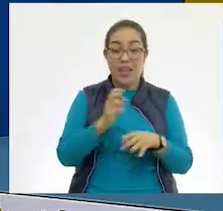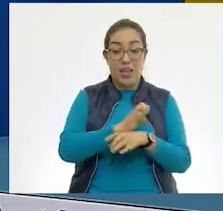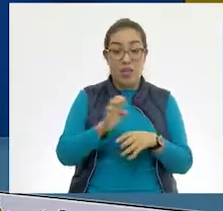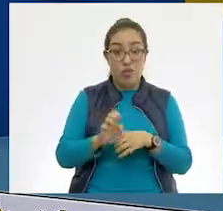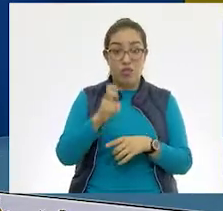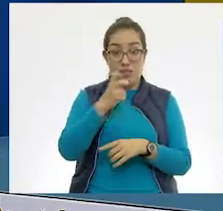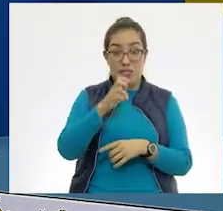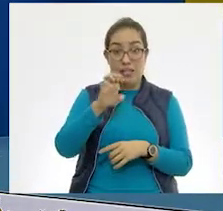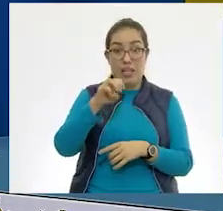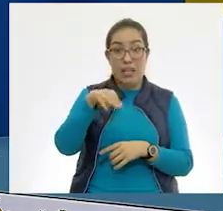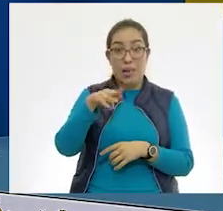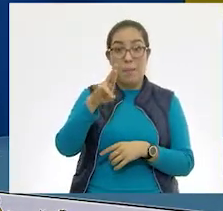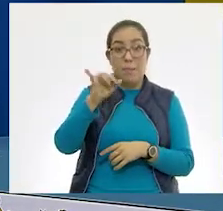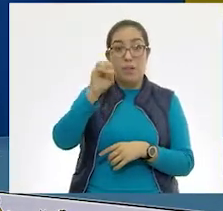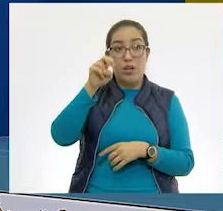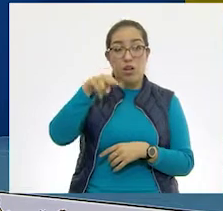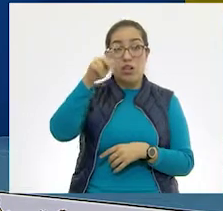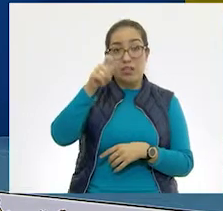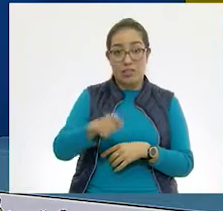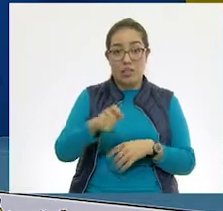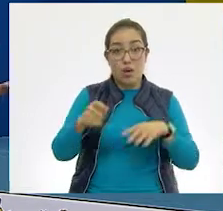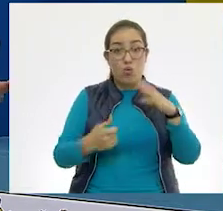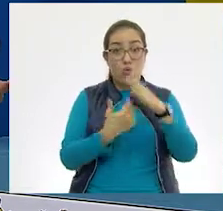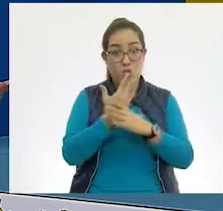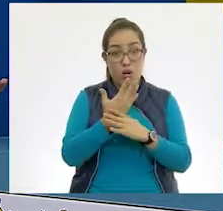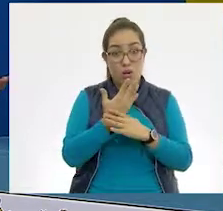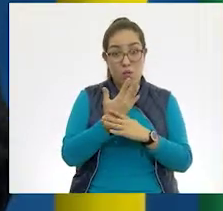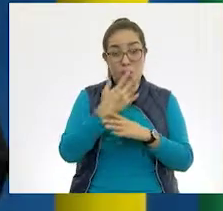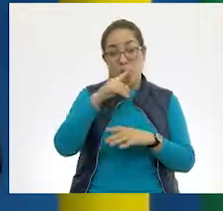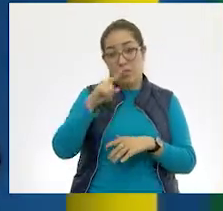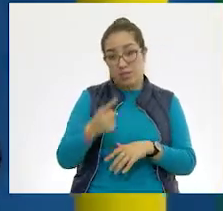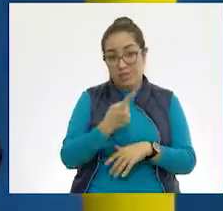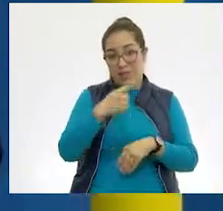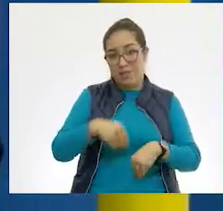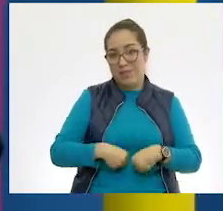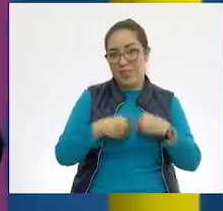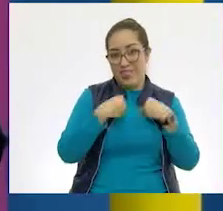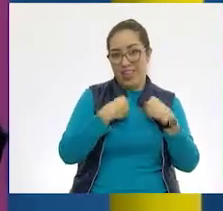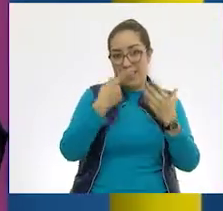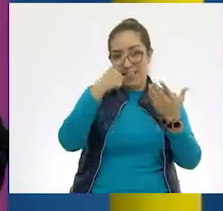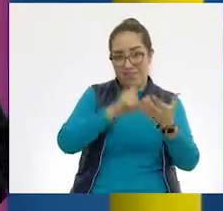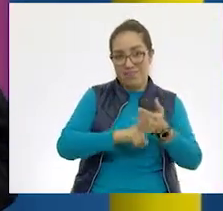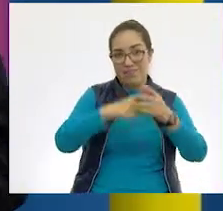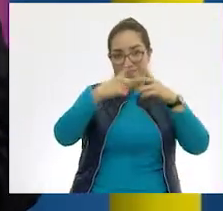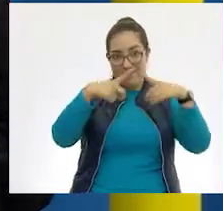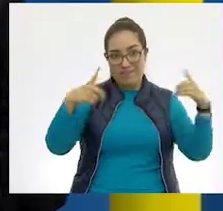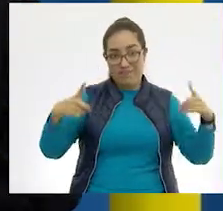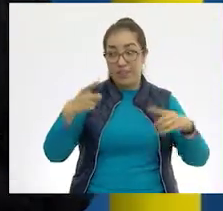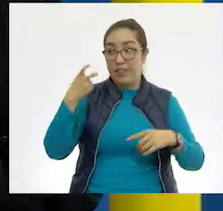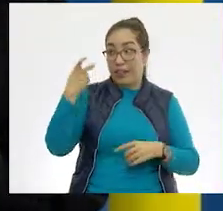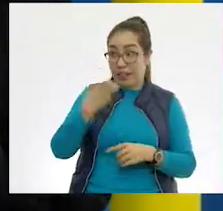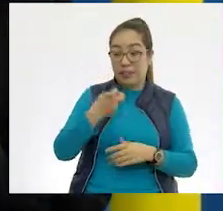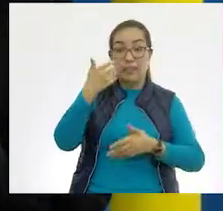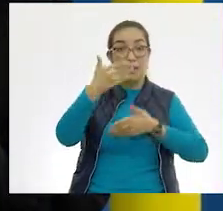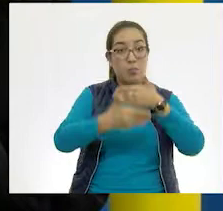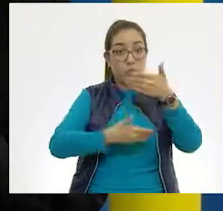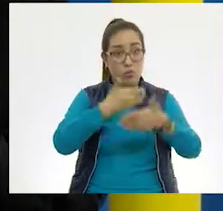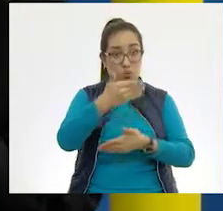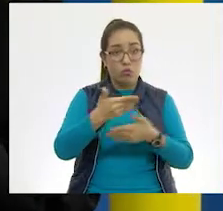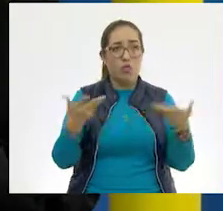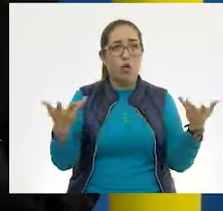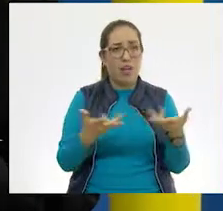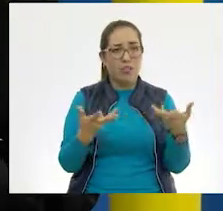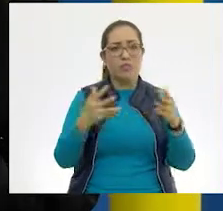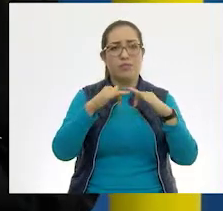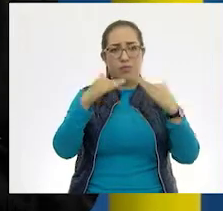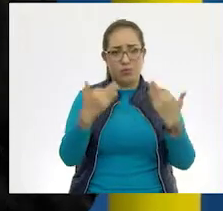embrión es el nuevo ser en desarrollo? Así es. Y este proceso de desarrollo se da de manera